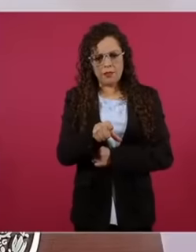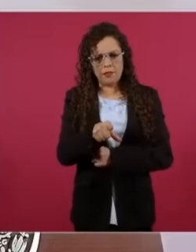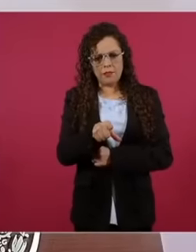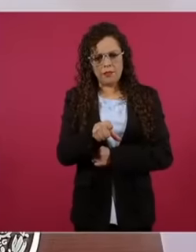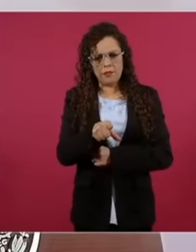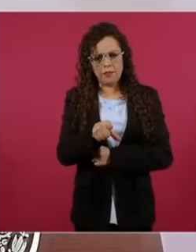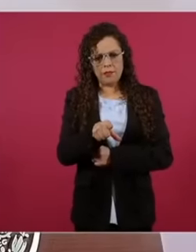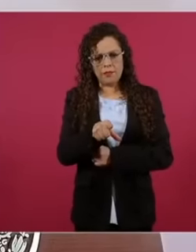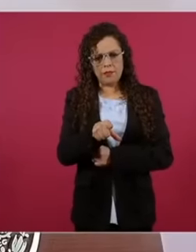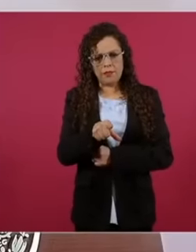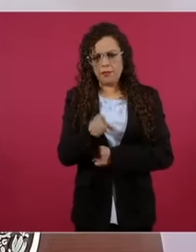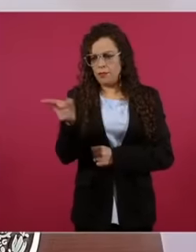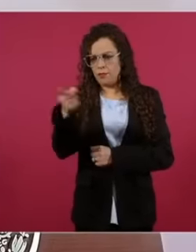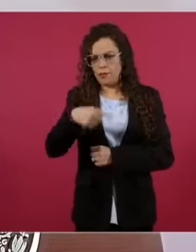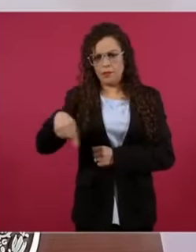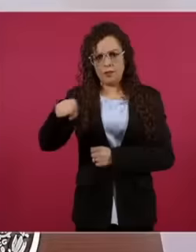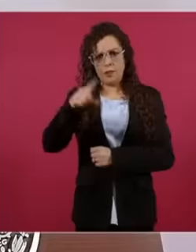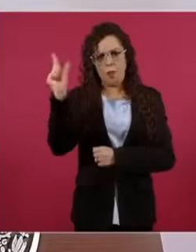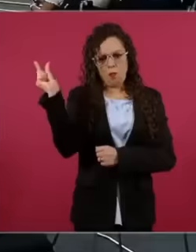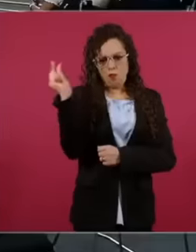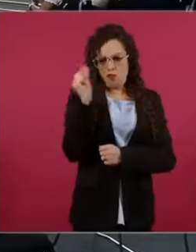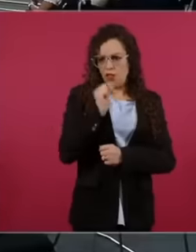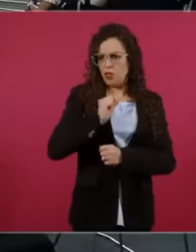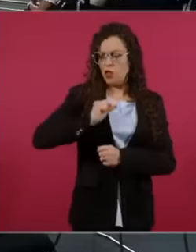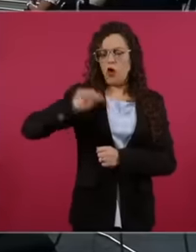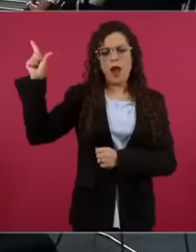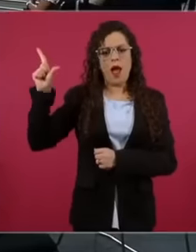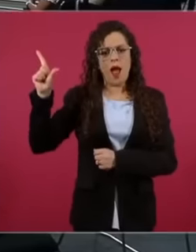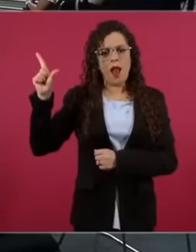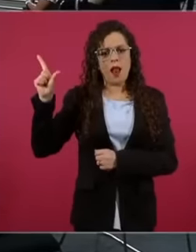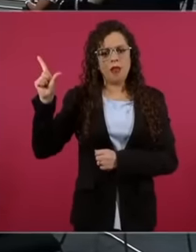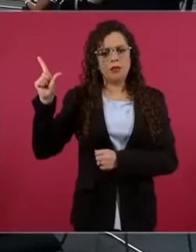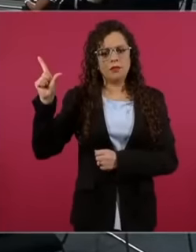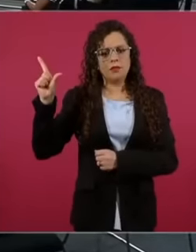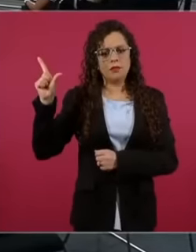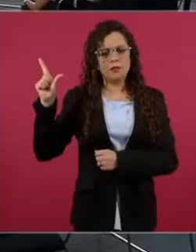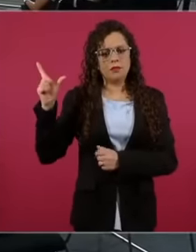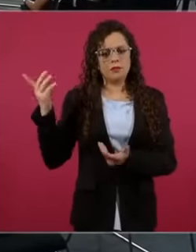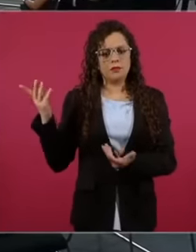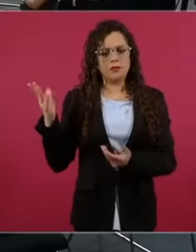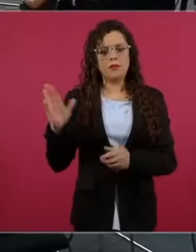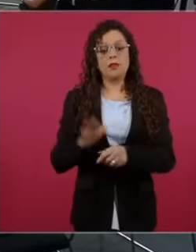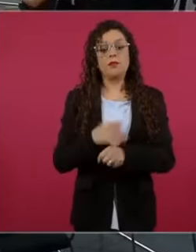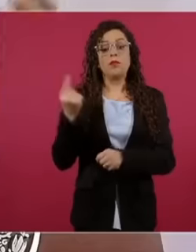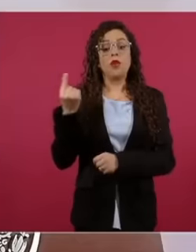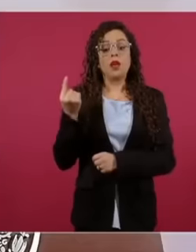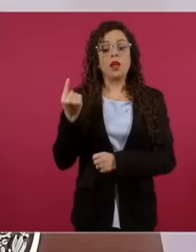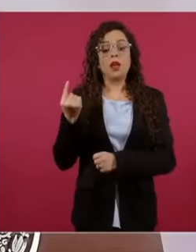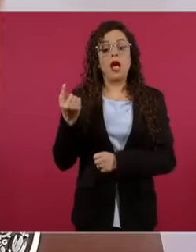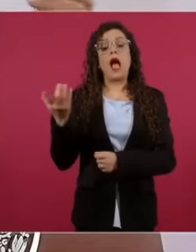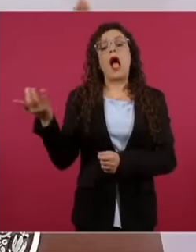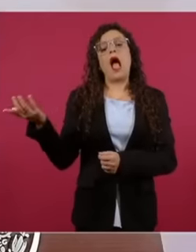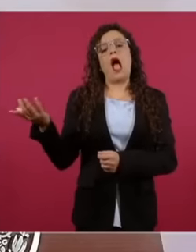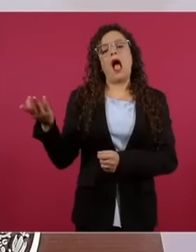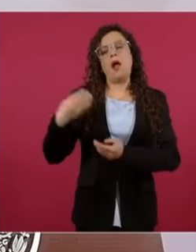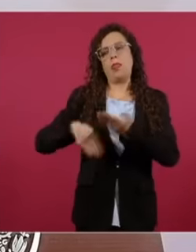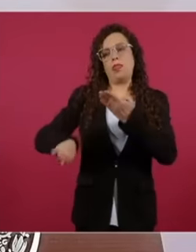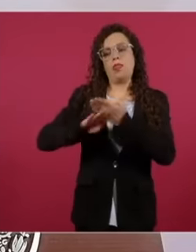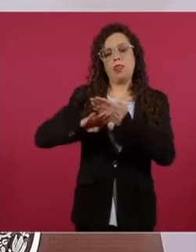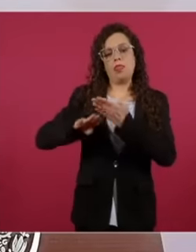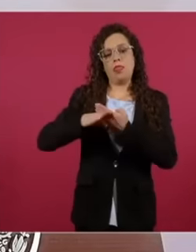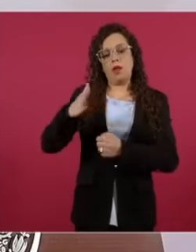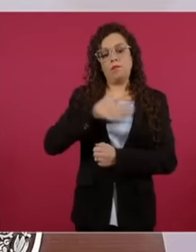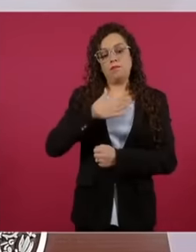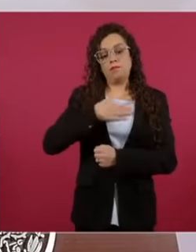Ustedes que son mirones profesionales. O sea, porque si no, nos van a acusar nosotros de que estamos